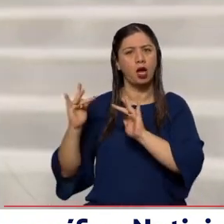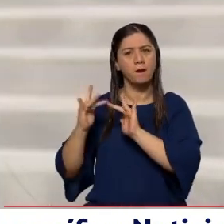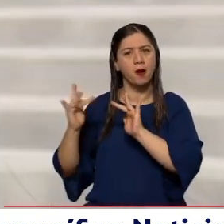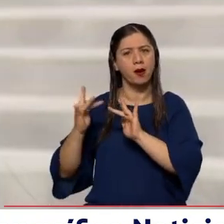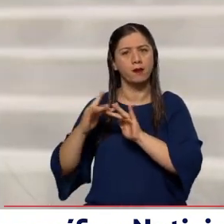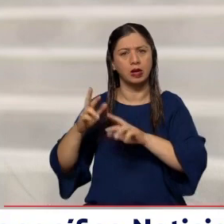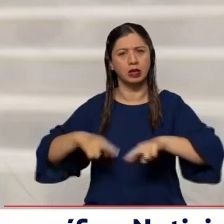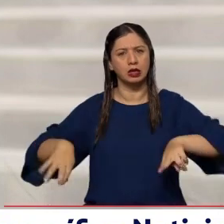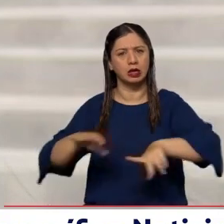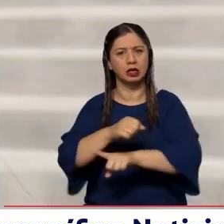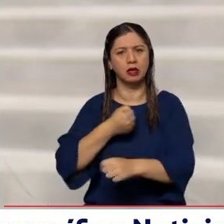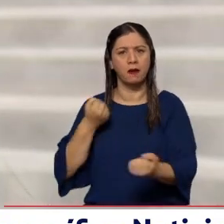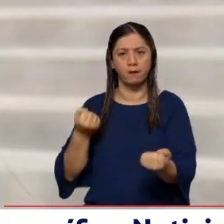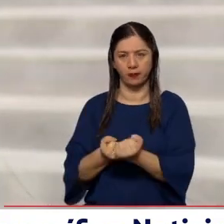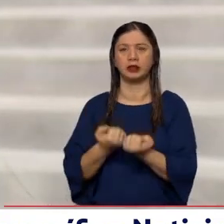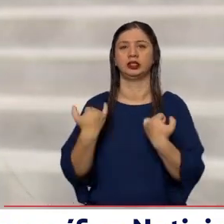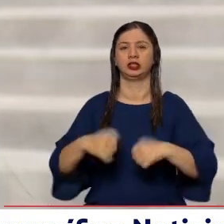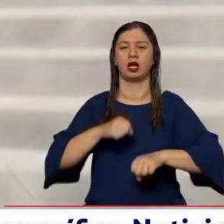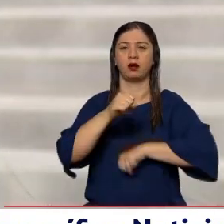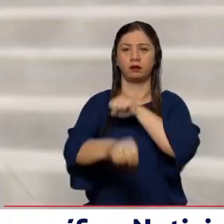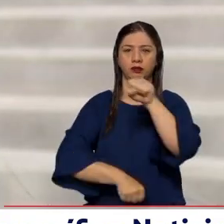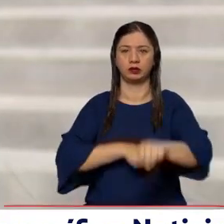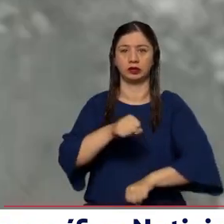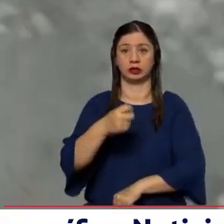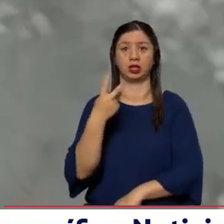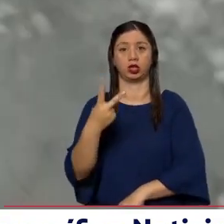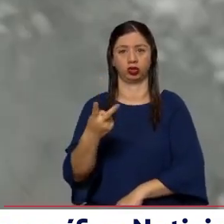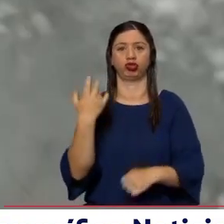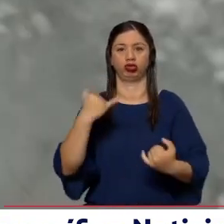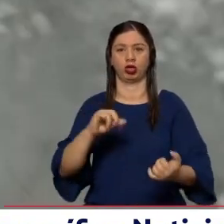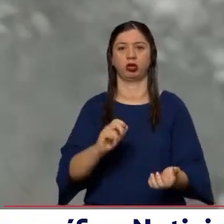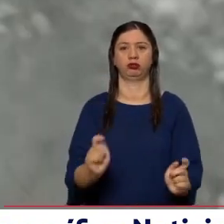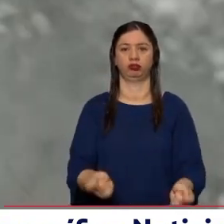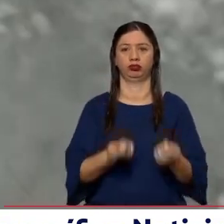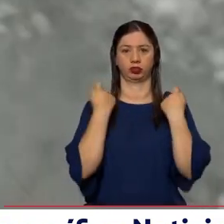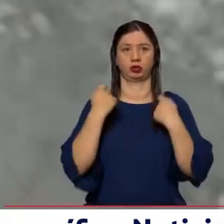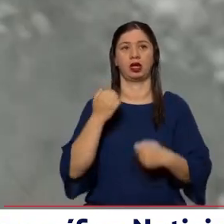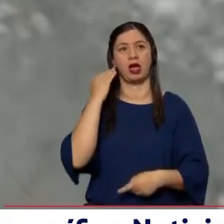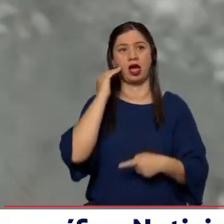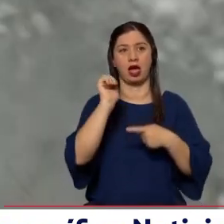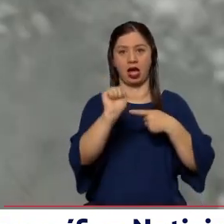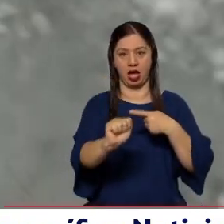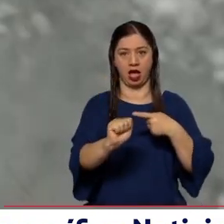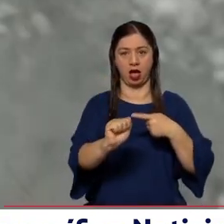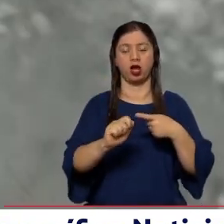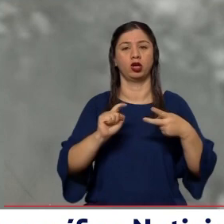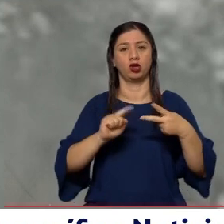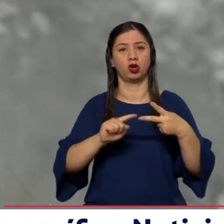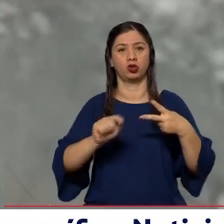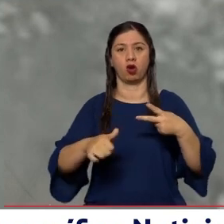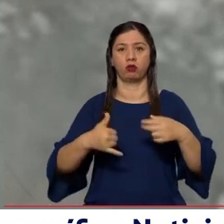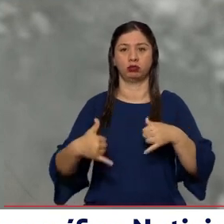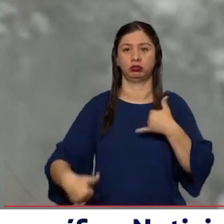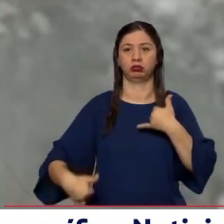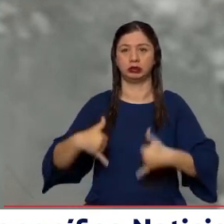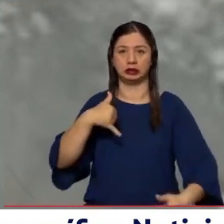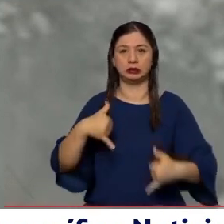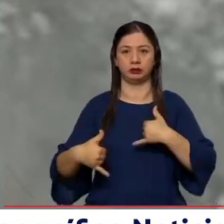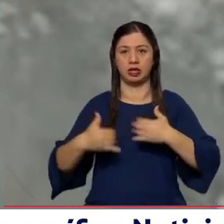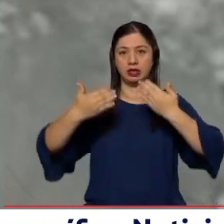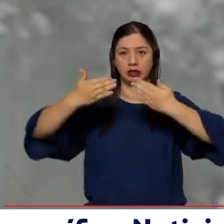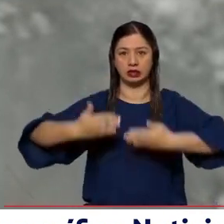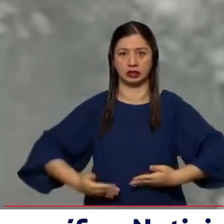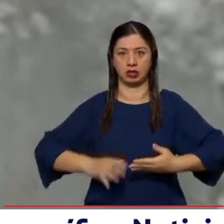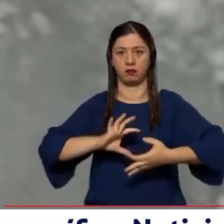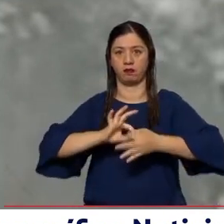de apoyo se han logrado la recuperación de dos bicicletas, una que furtaba una femenina y otra de un atleta paralímpico, las dos